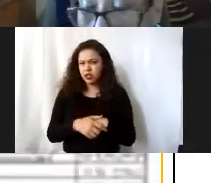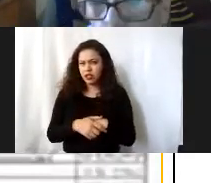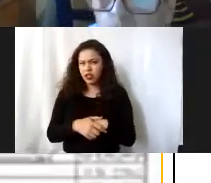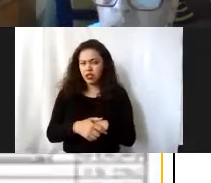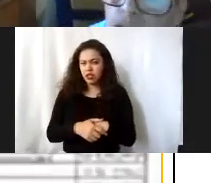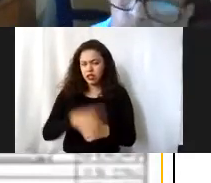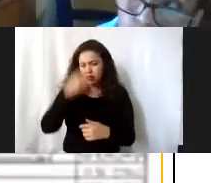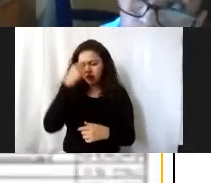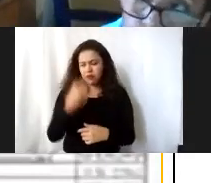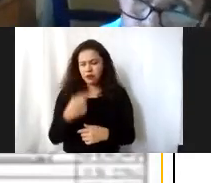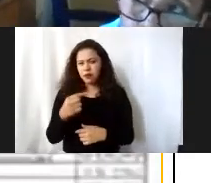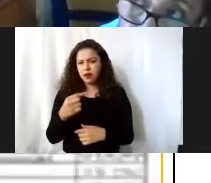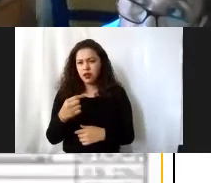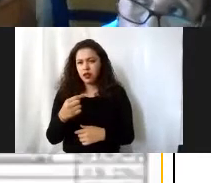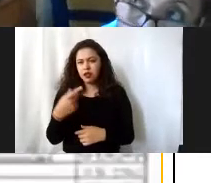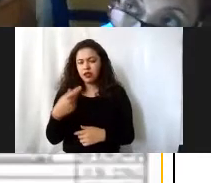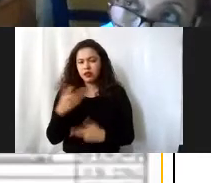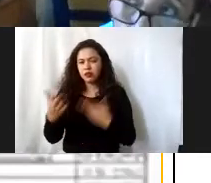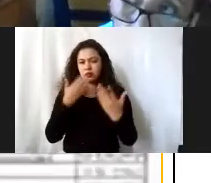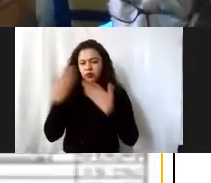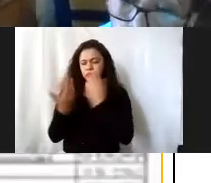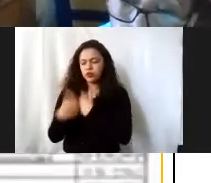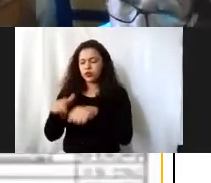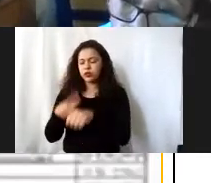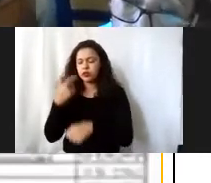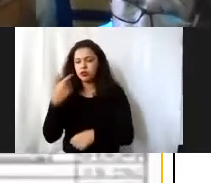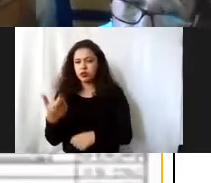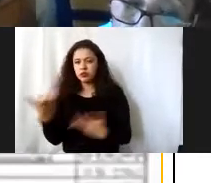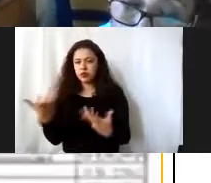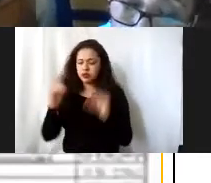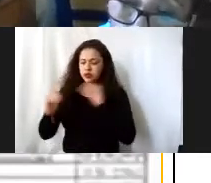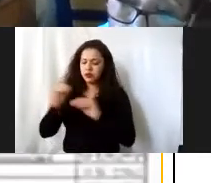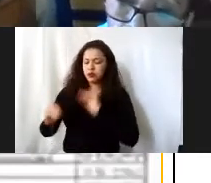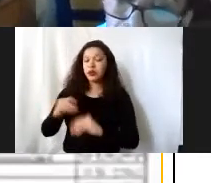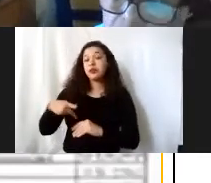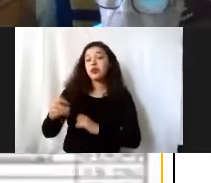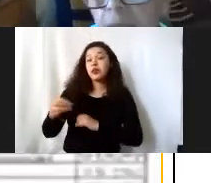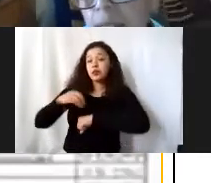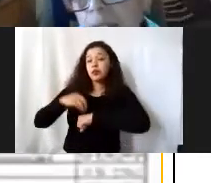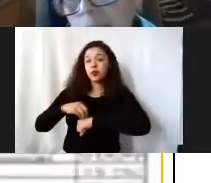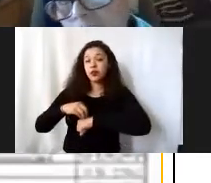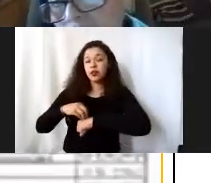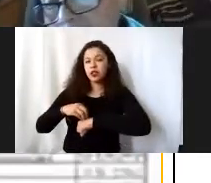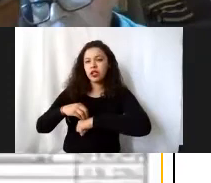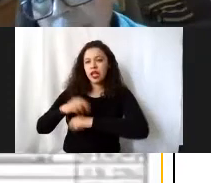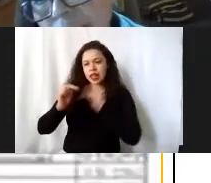elaboraron su estudio socioeconómico, pero le incorporaron una escala que habría